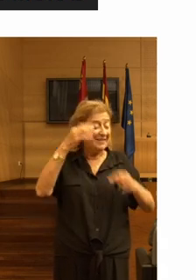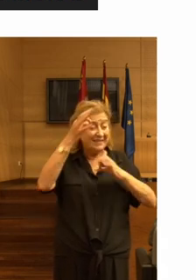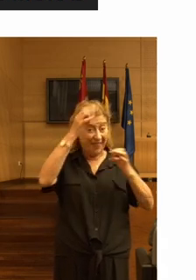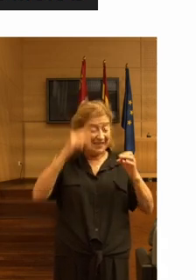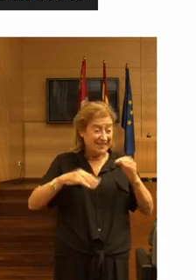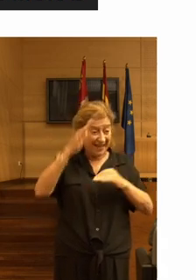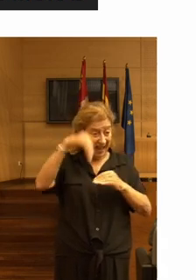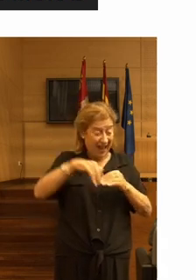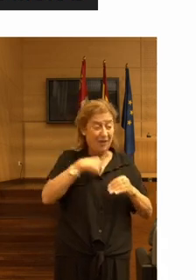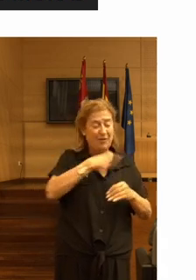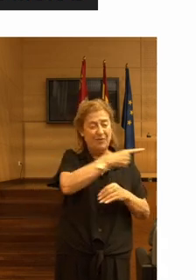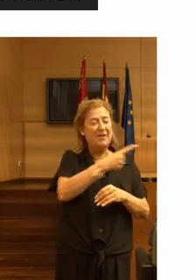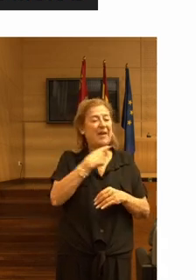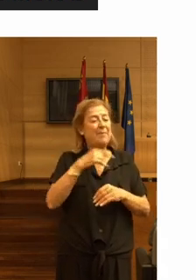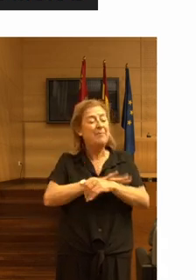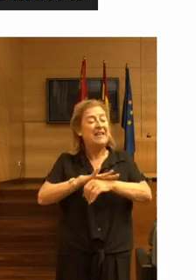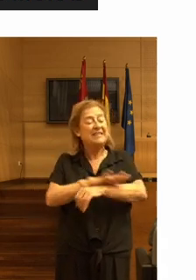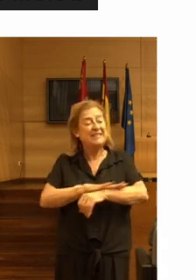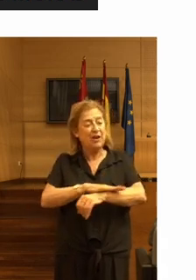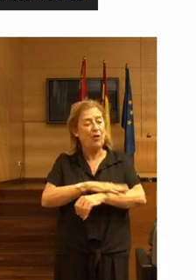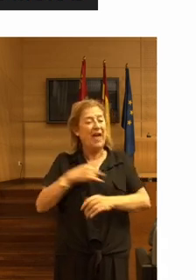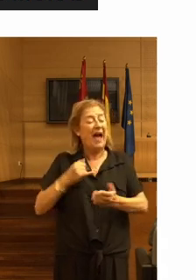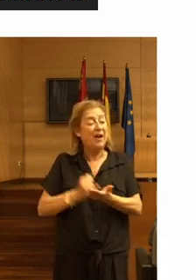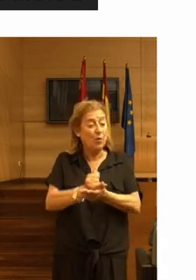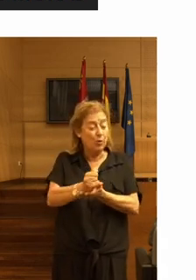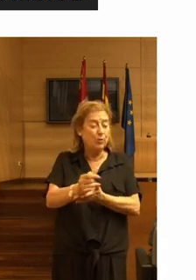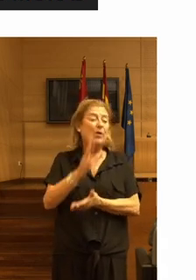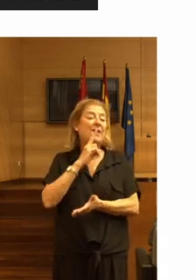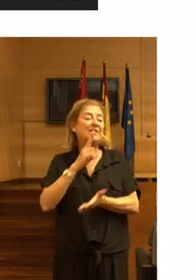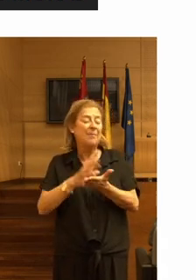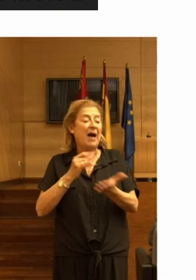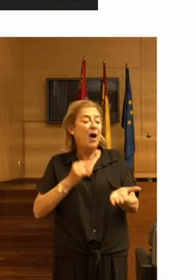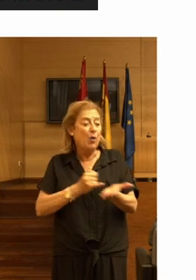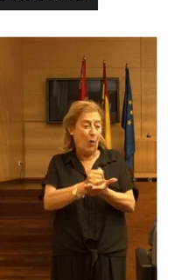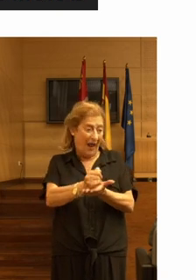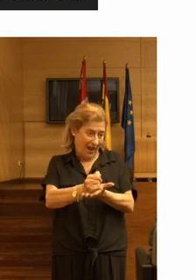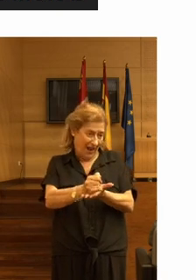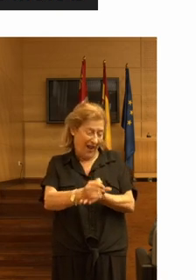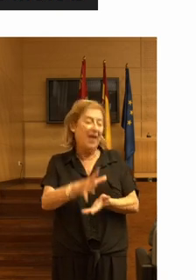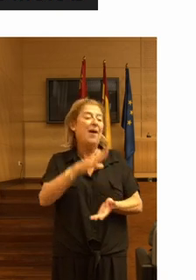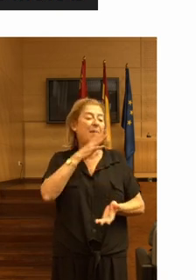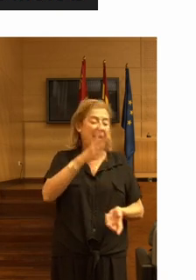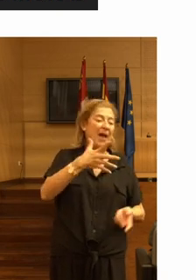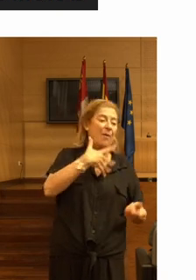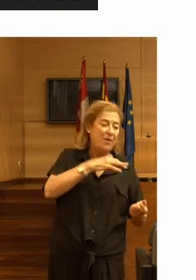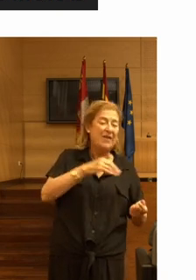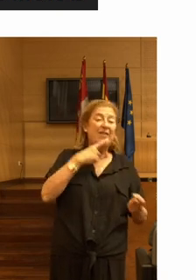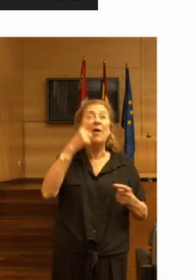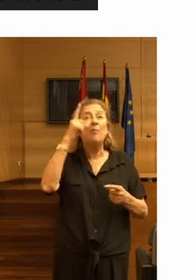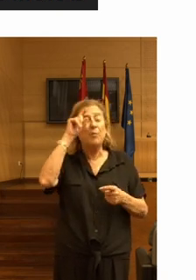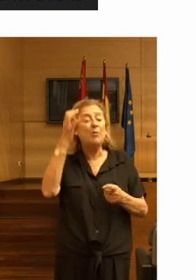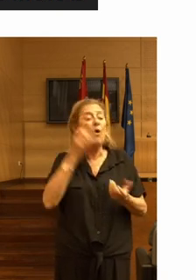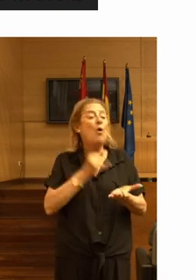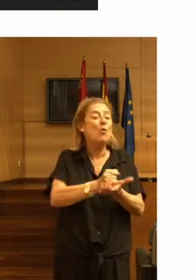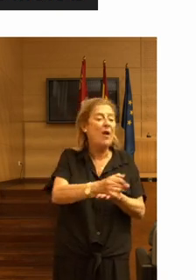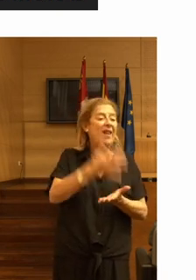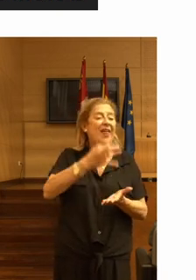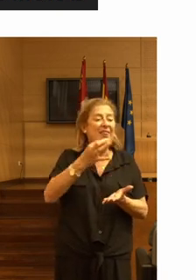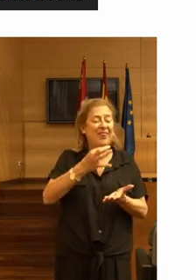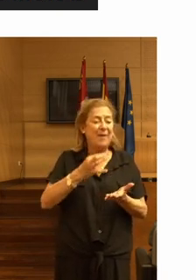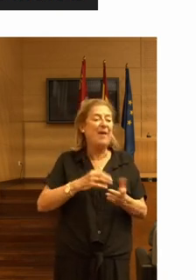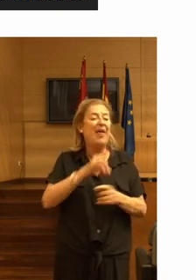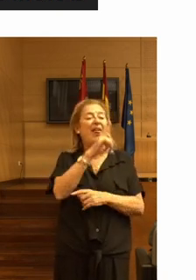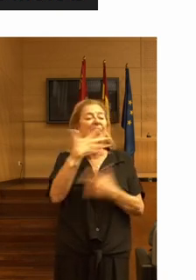yo me he centrado en lo que el Ministerio de Agricultura llama rural. Para que una población sea considerada rural tiene que tener menos de